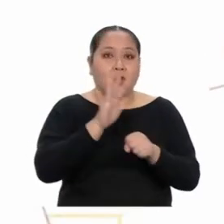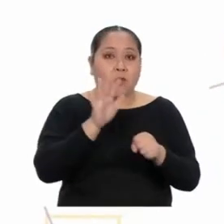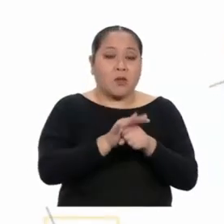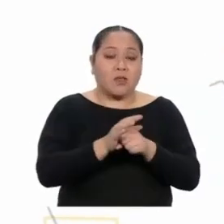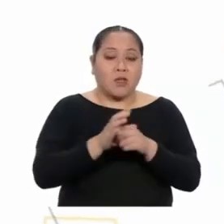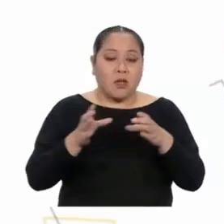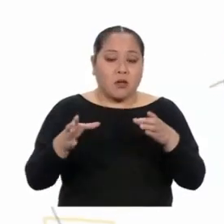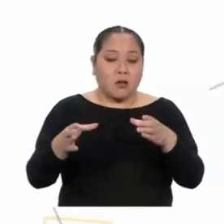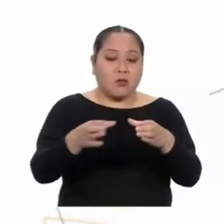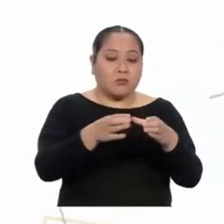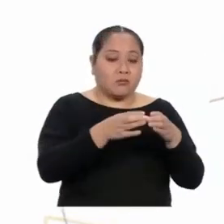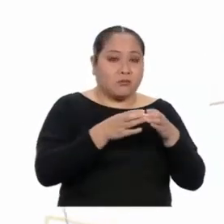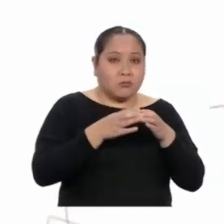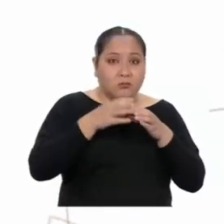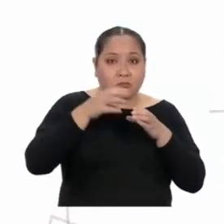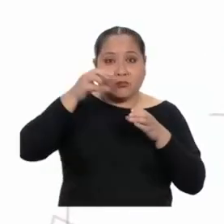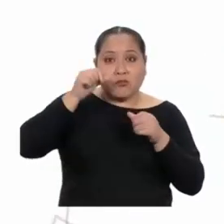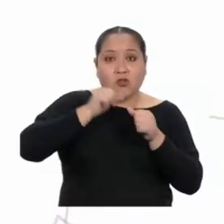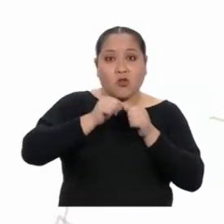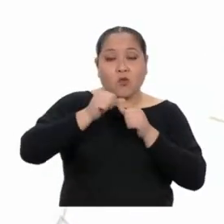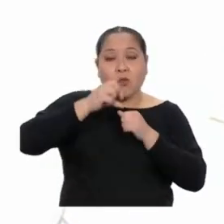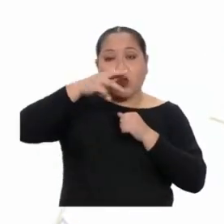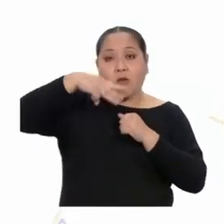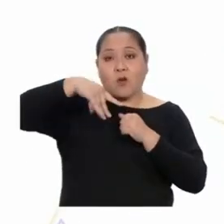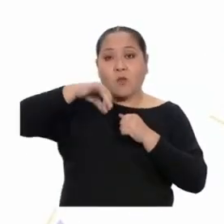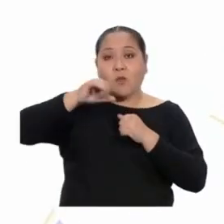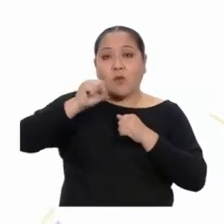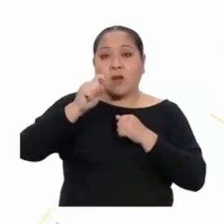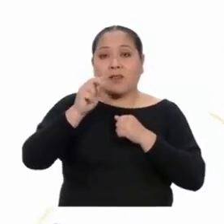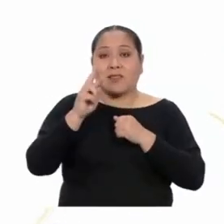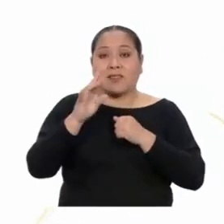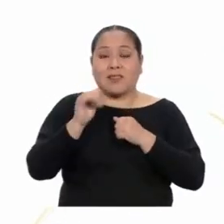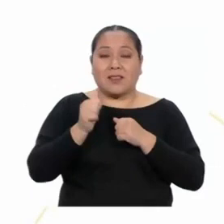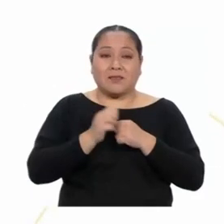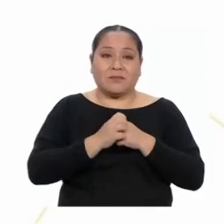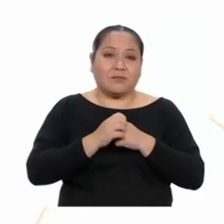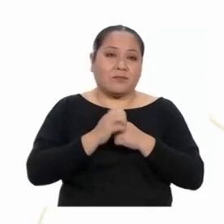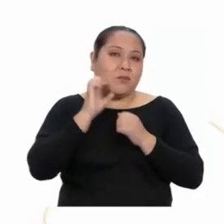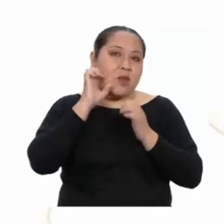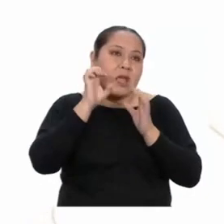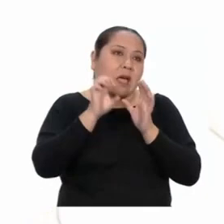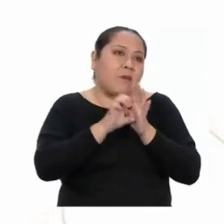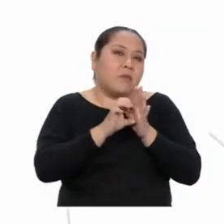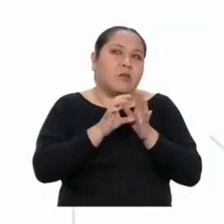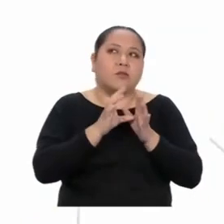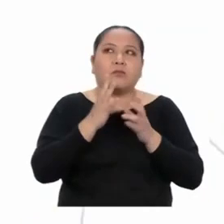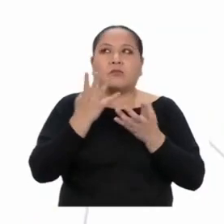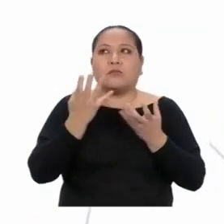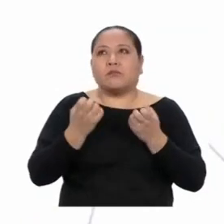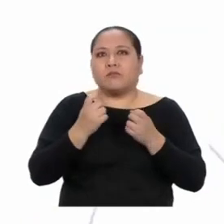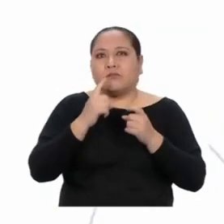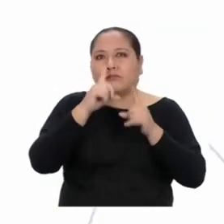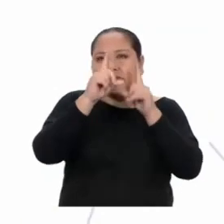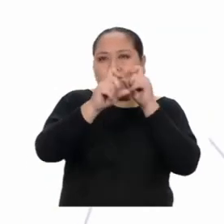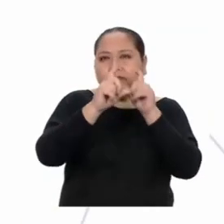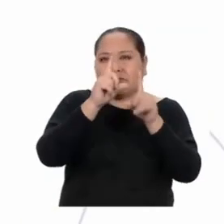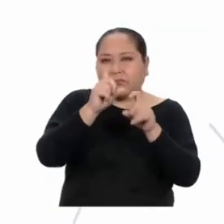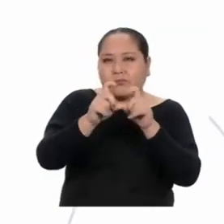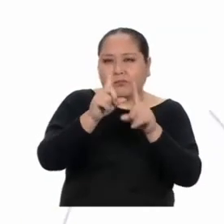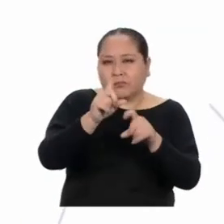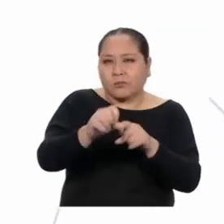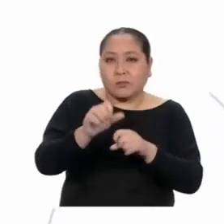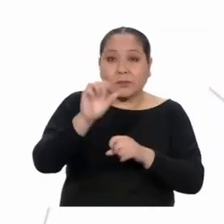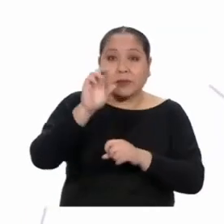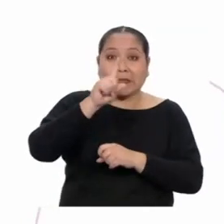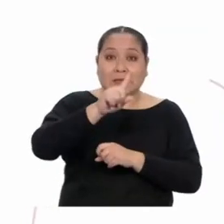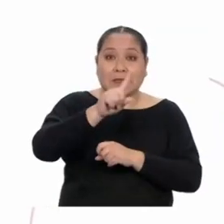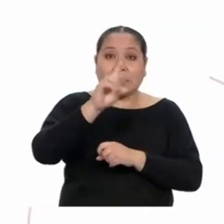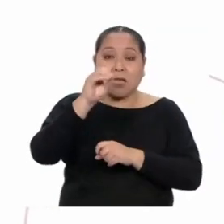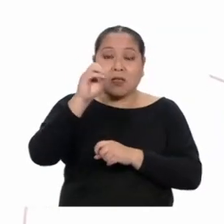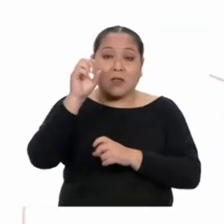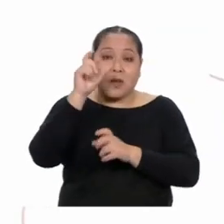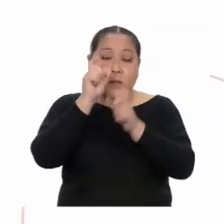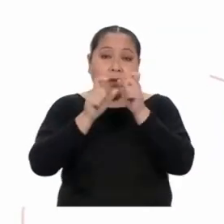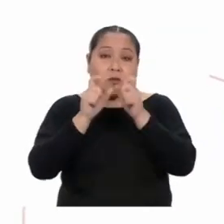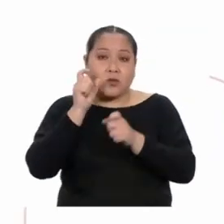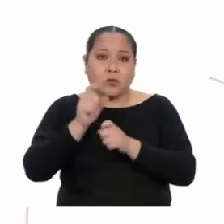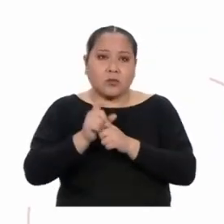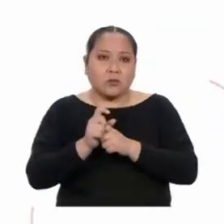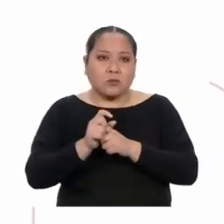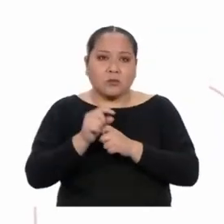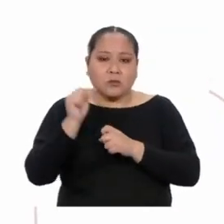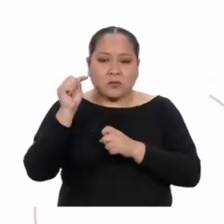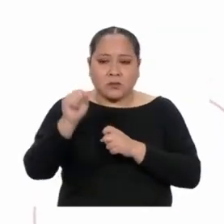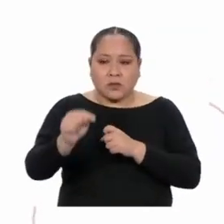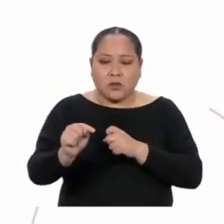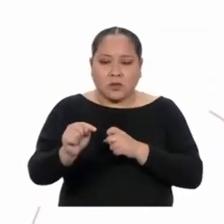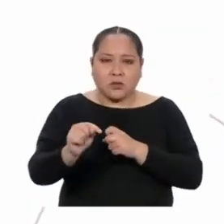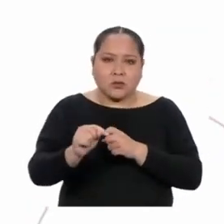de muestra requerido. En nuestro caso, digamos que queremos entrevistar a 100 personas. Entonces, a